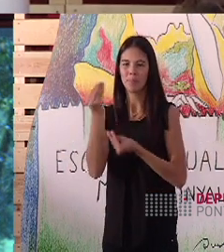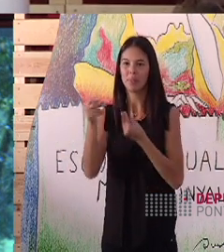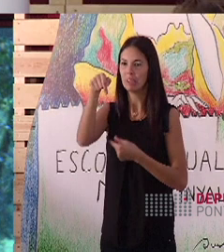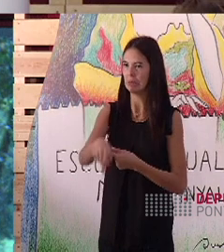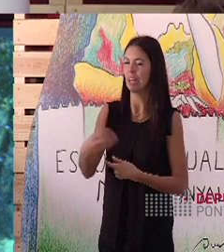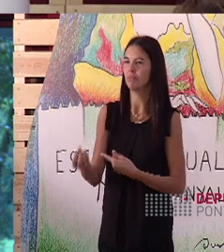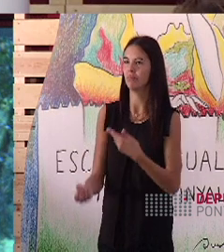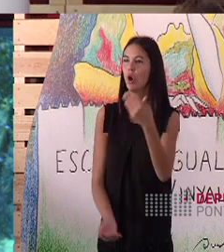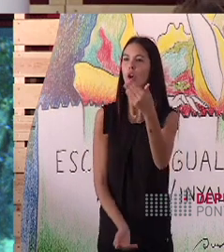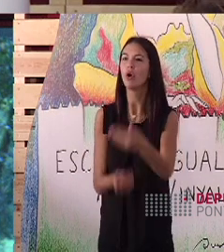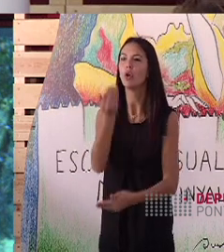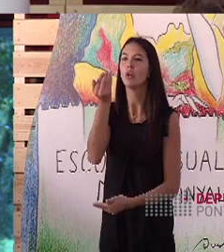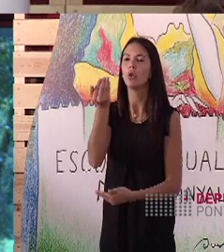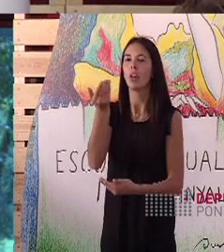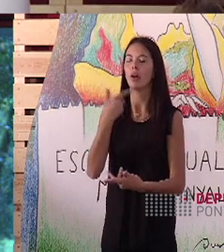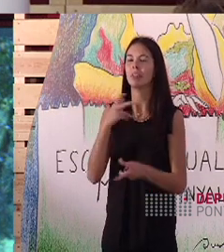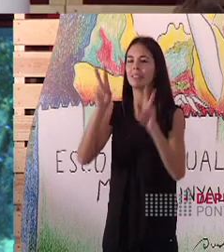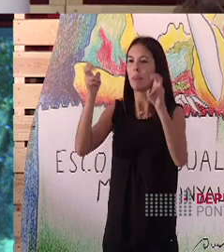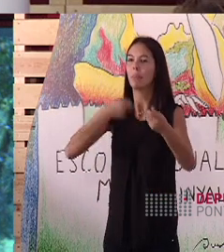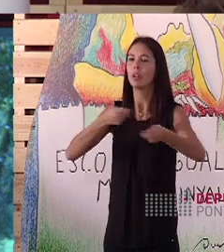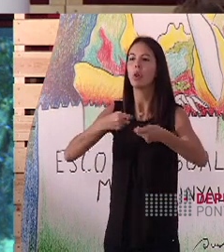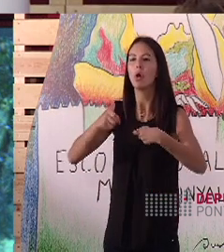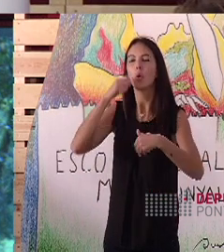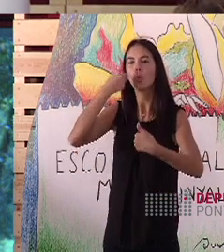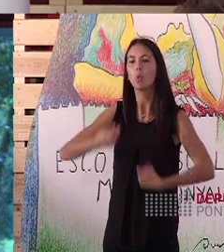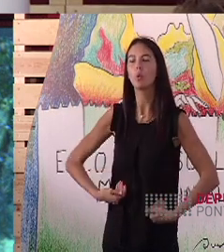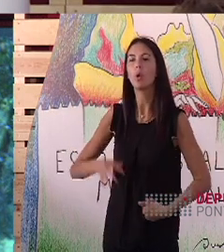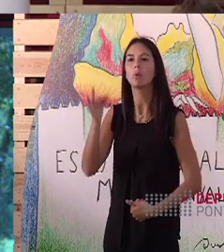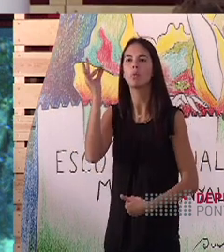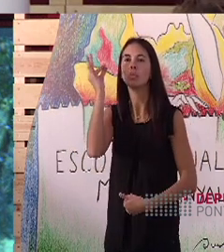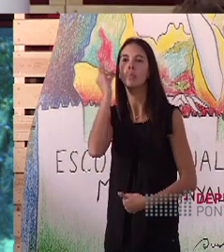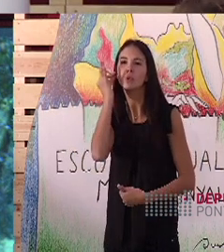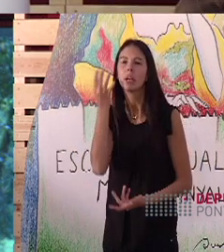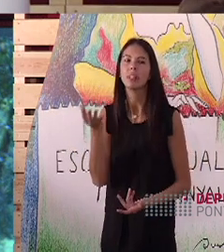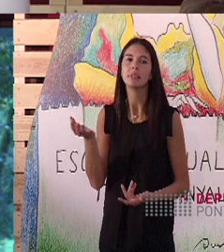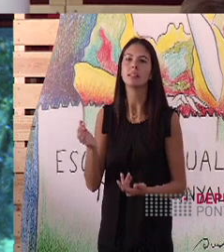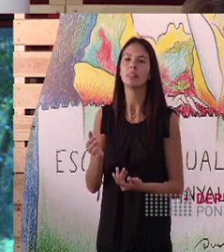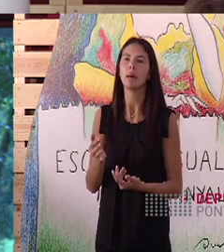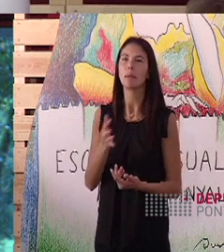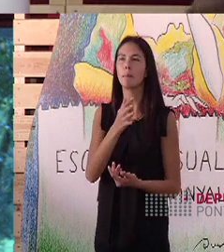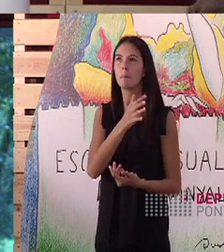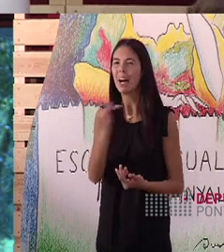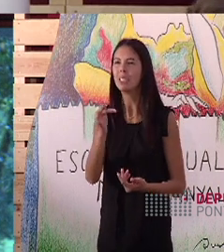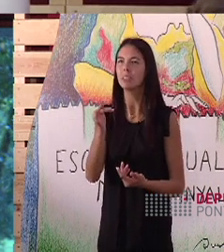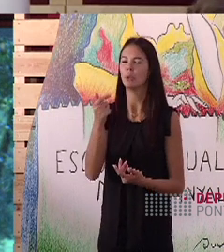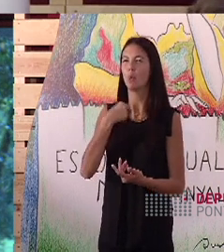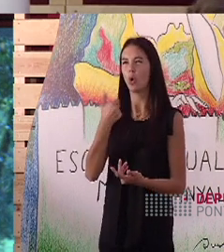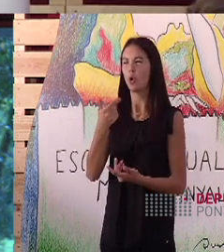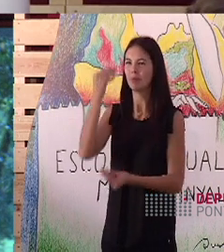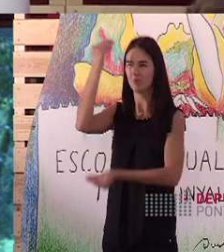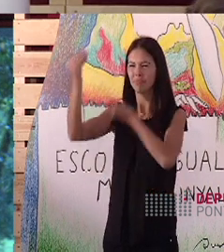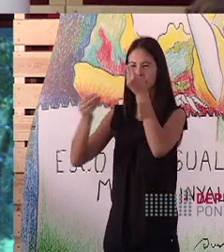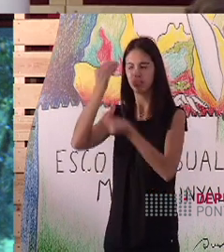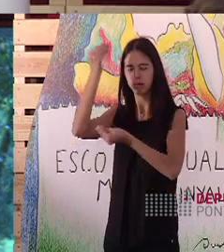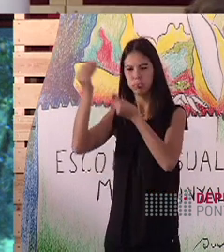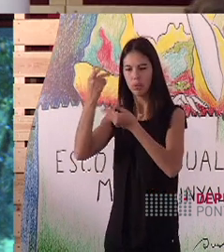desta xornada de mercantilización do corpo das mulleres, ademais de reflexións